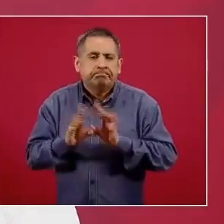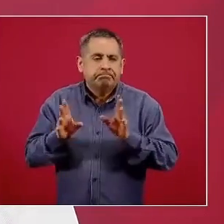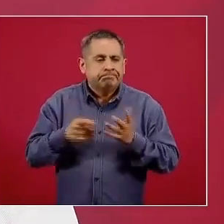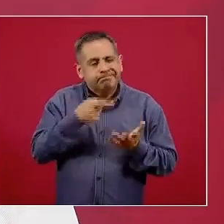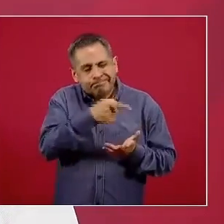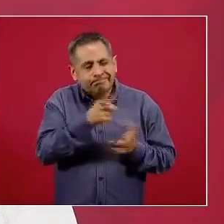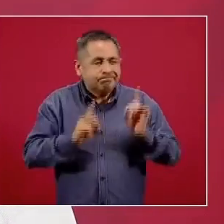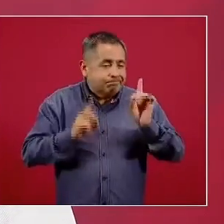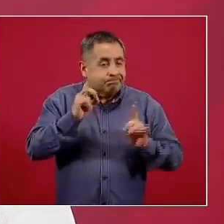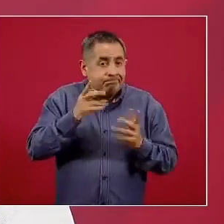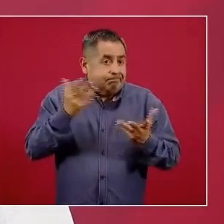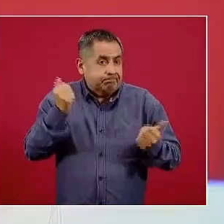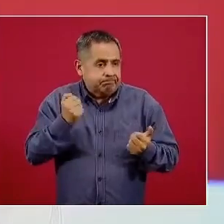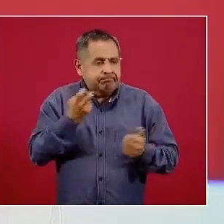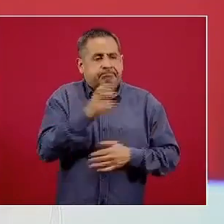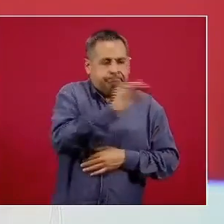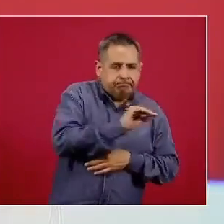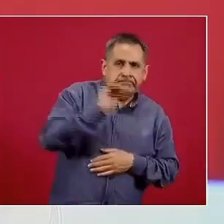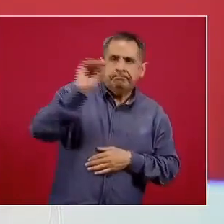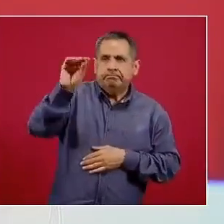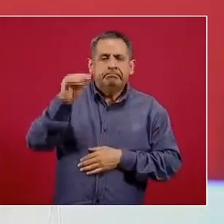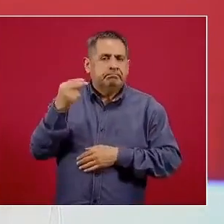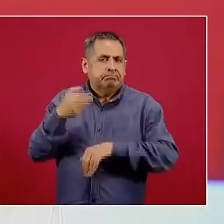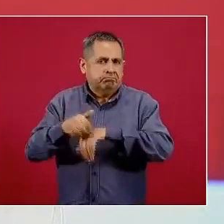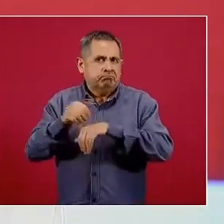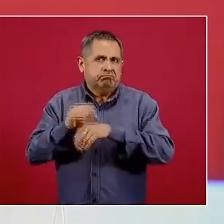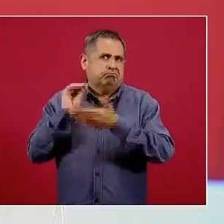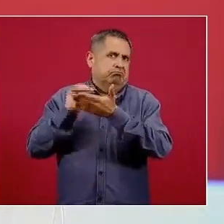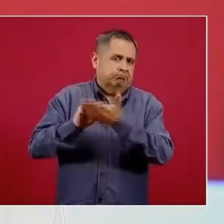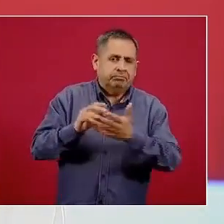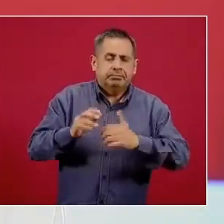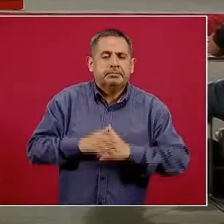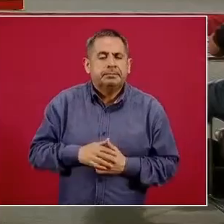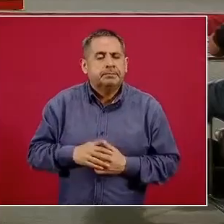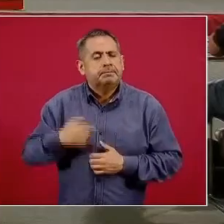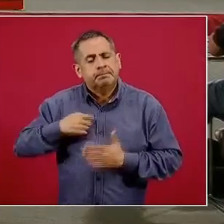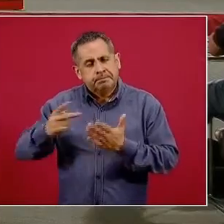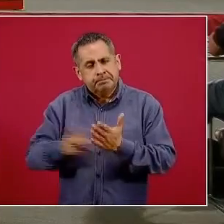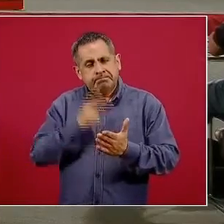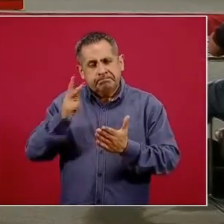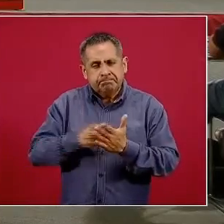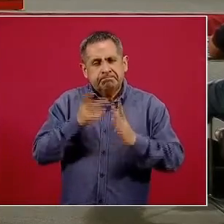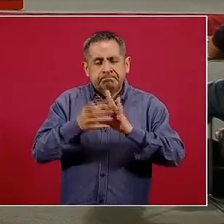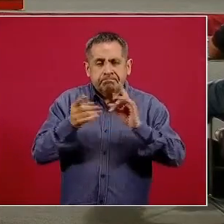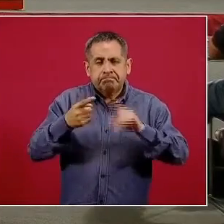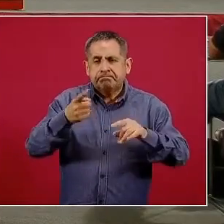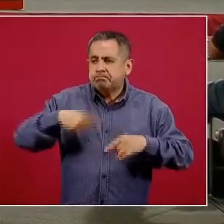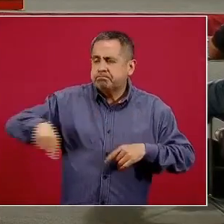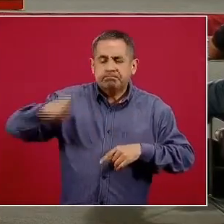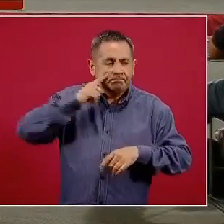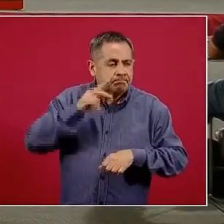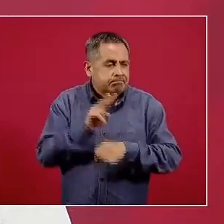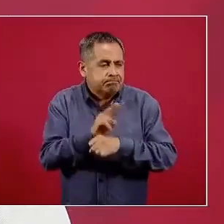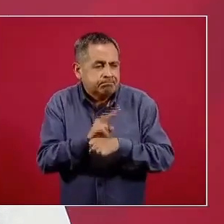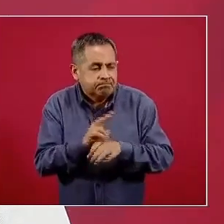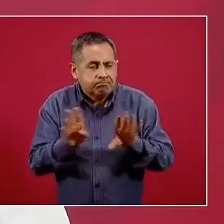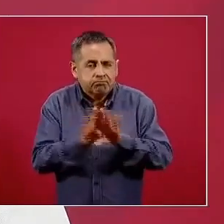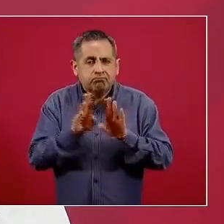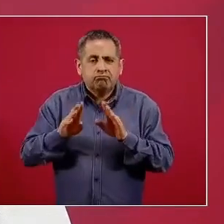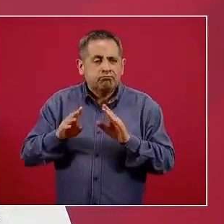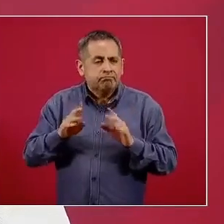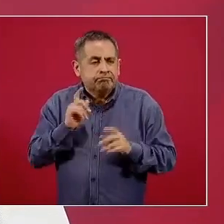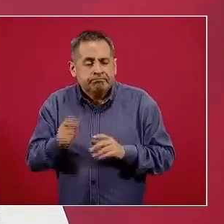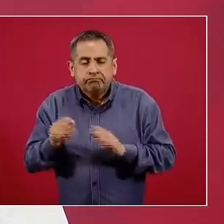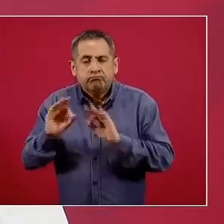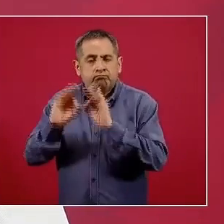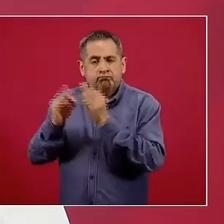dicho en repetidas ocasiones, pero lo retomo nuevamente, la vigilancia epidemiológica es un mecanismo por